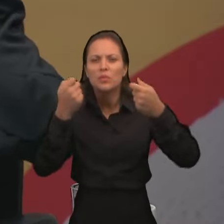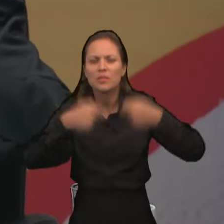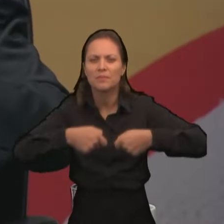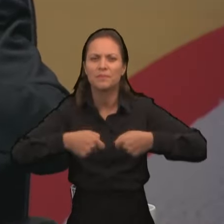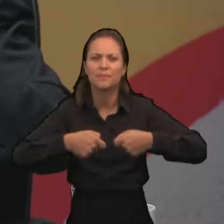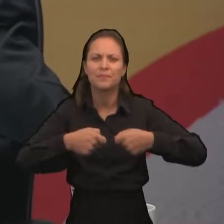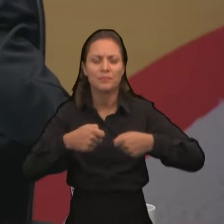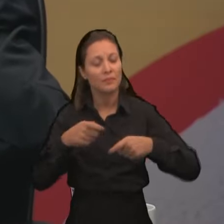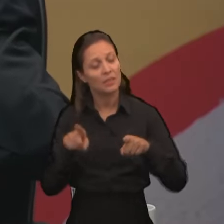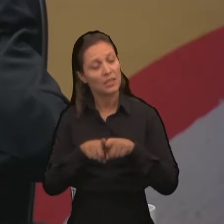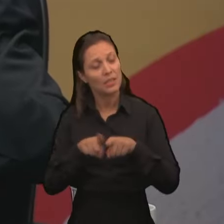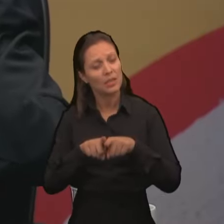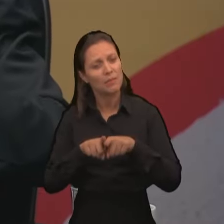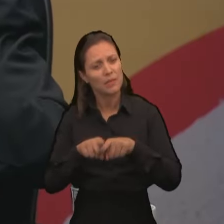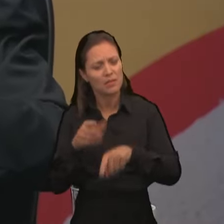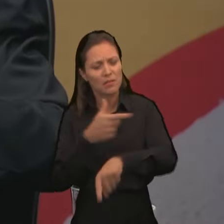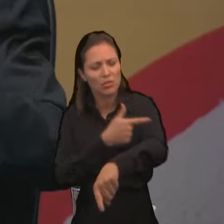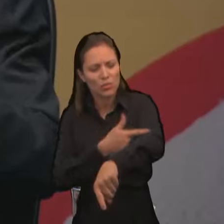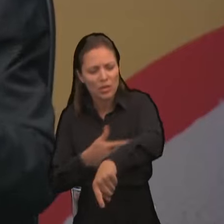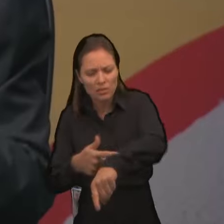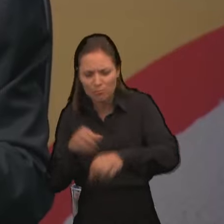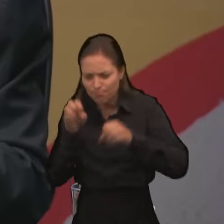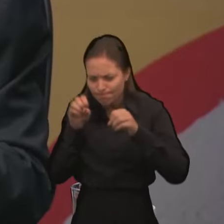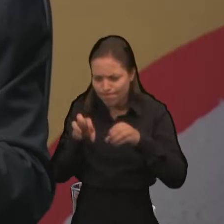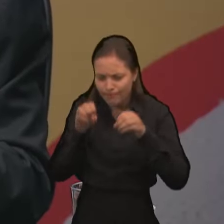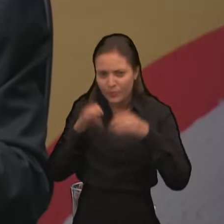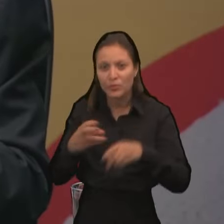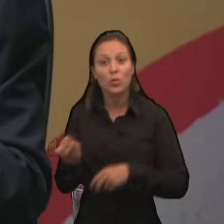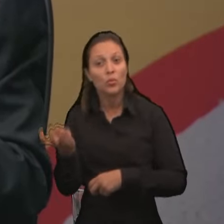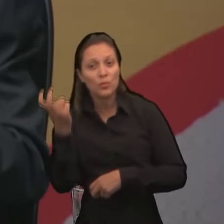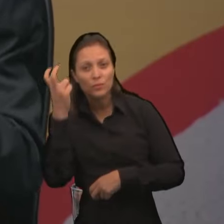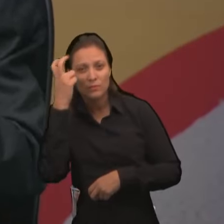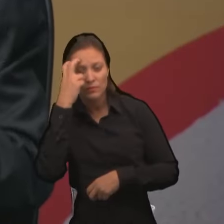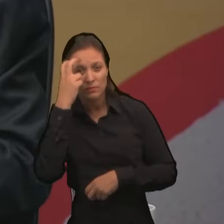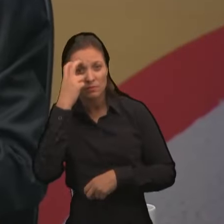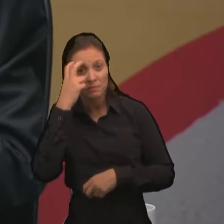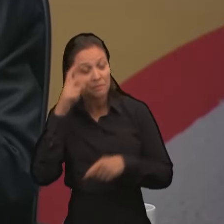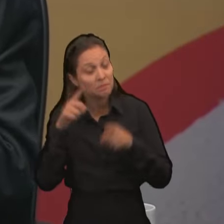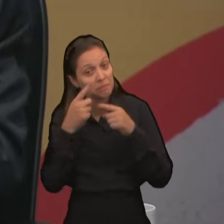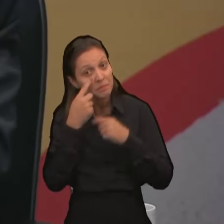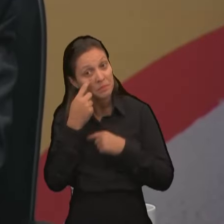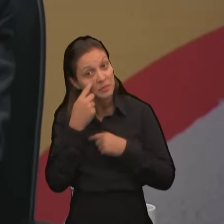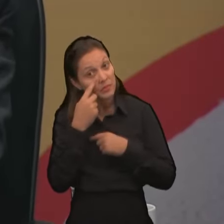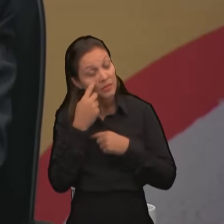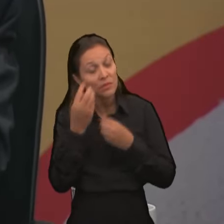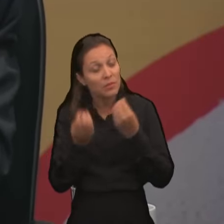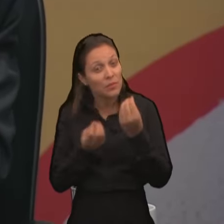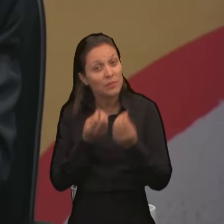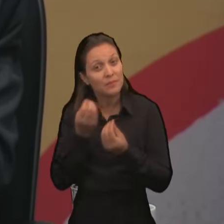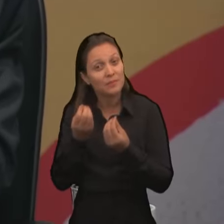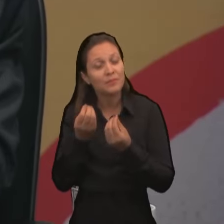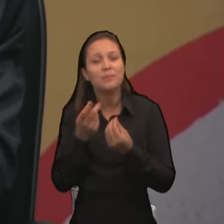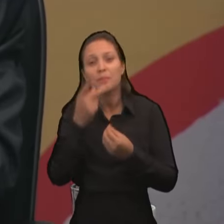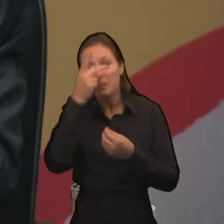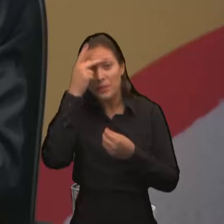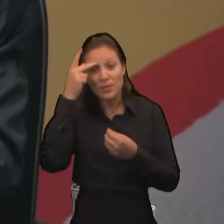artificial con potencial en el uso de la educación y la cultura. Los problemas éticos que van a surgir